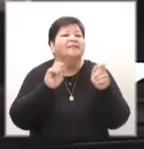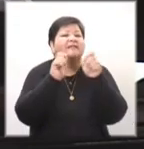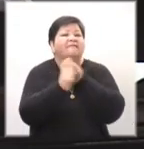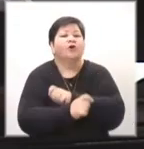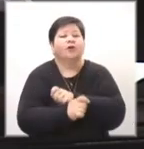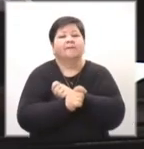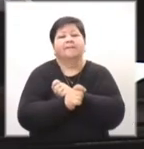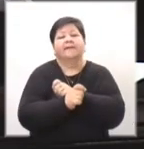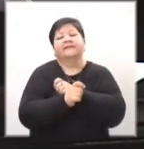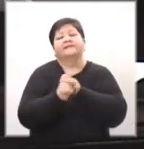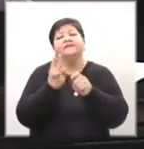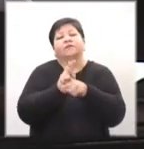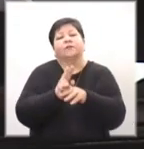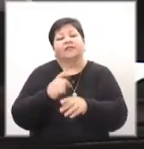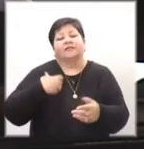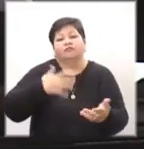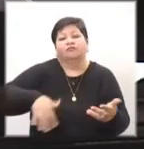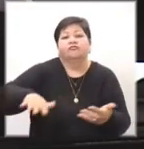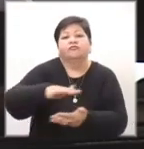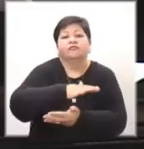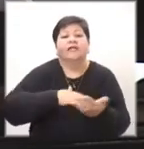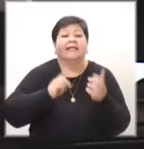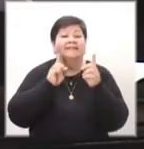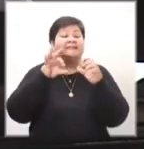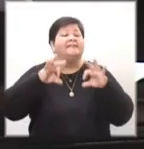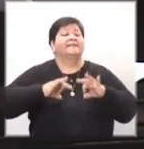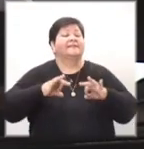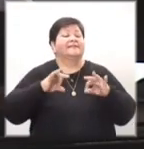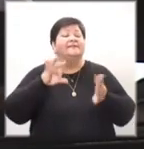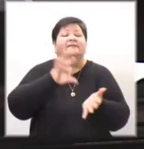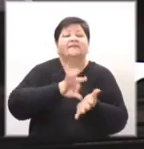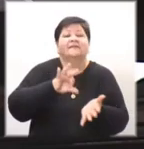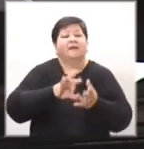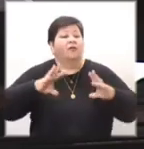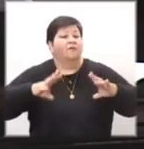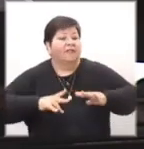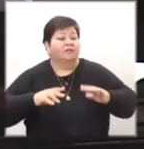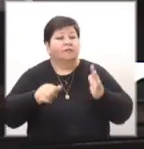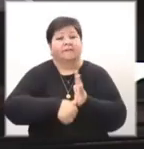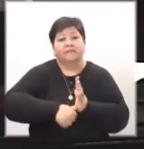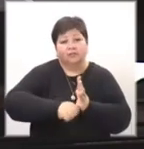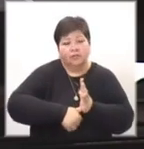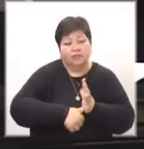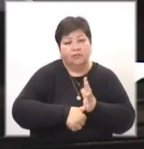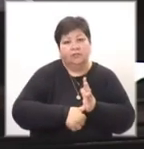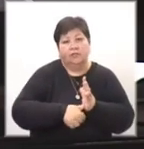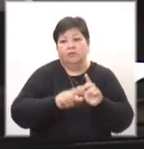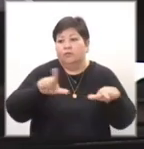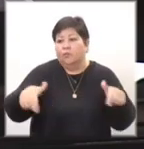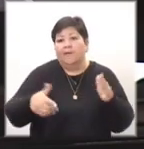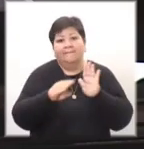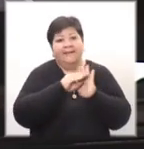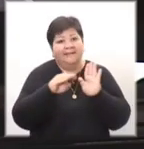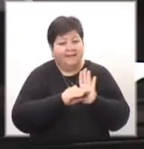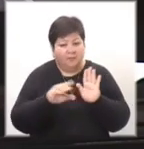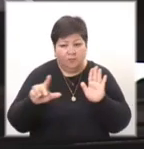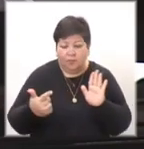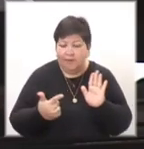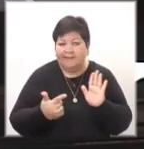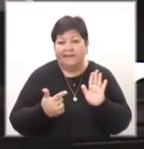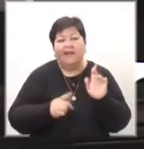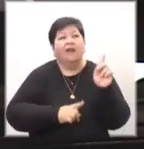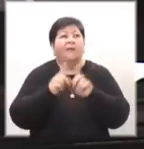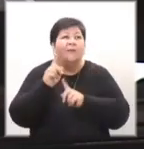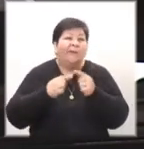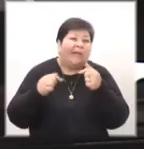seguridad social, sino del sistema de jubilaciones y pensiones. No hay ninguna medida, salvo algunos saludos a la bandera,